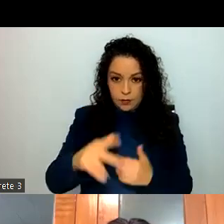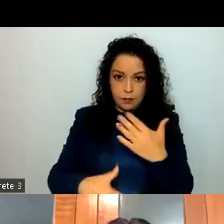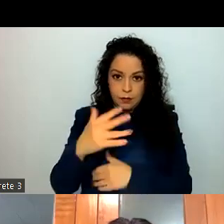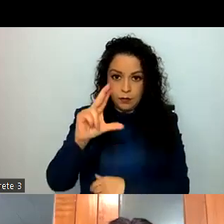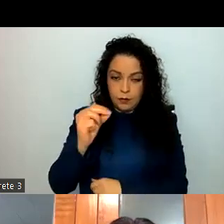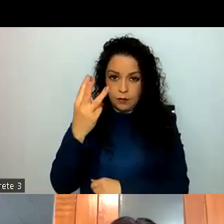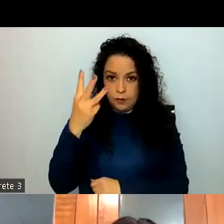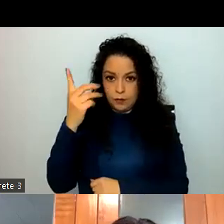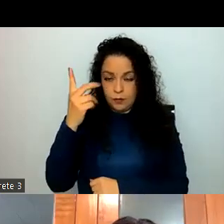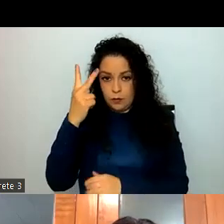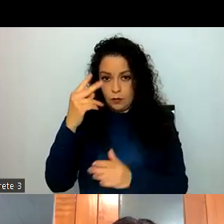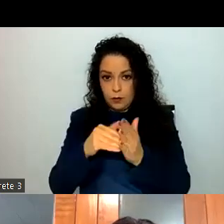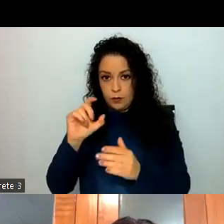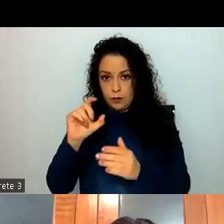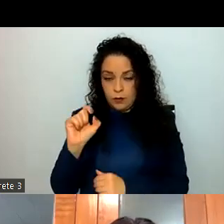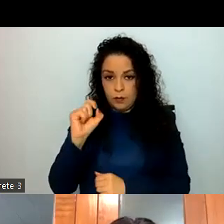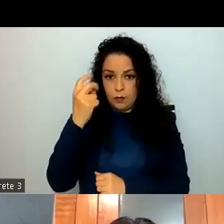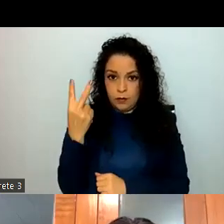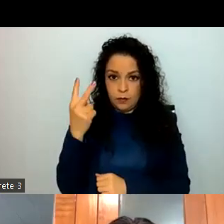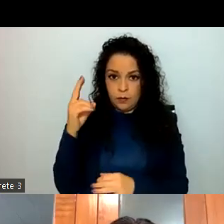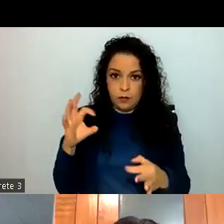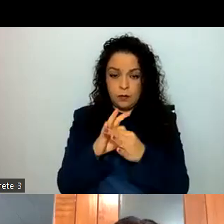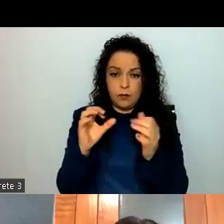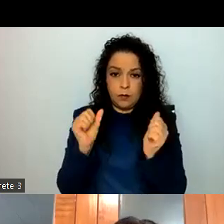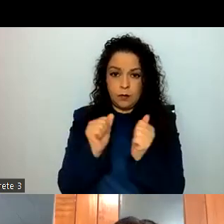RR.IP.1583/2022 relacionada al recurso de inconformidad RIA